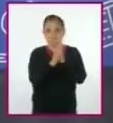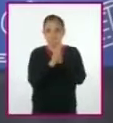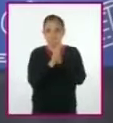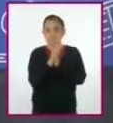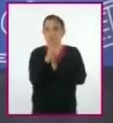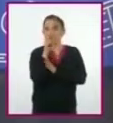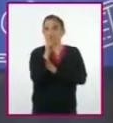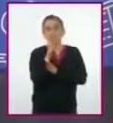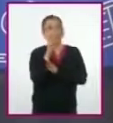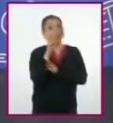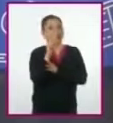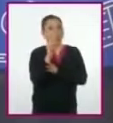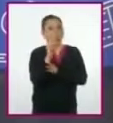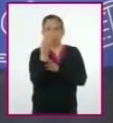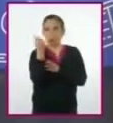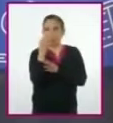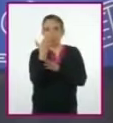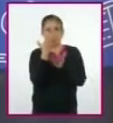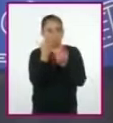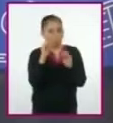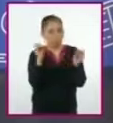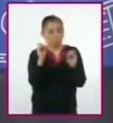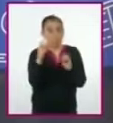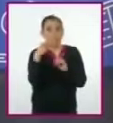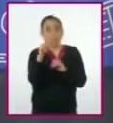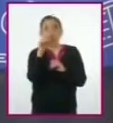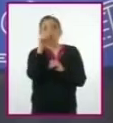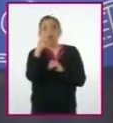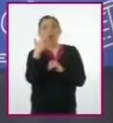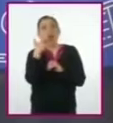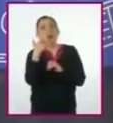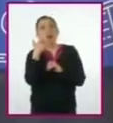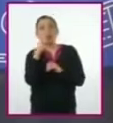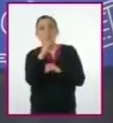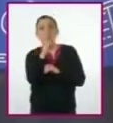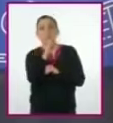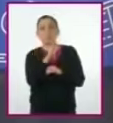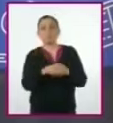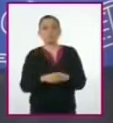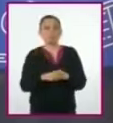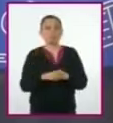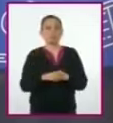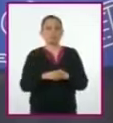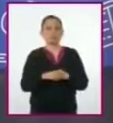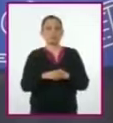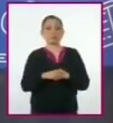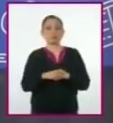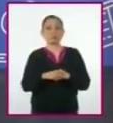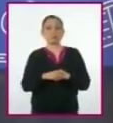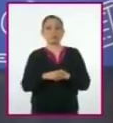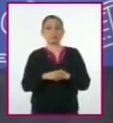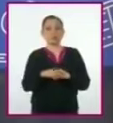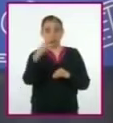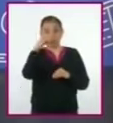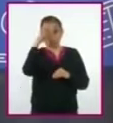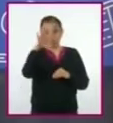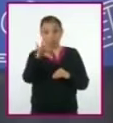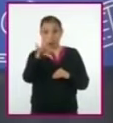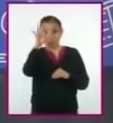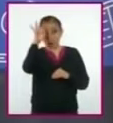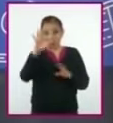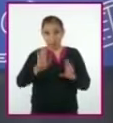que, aunque no vengan los nombres, hagas un intento por responder. ¿Fue fácil encontrar